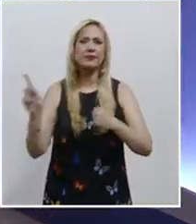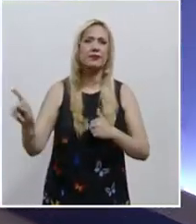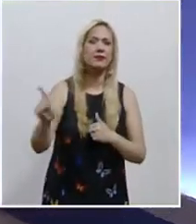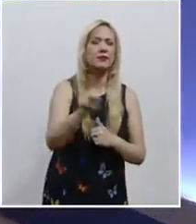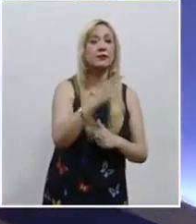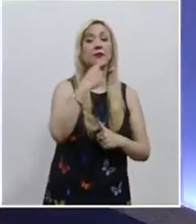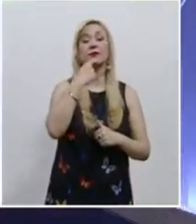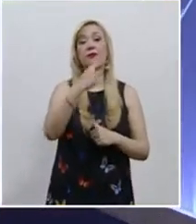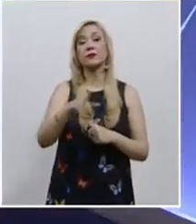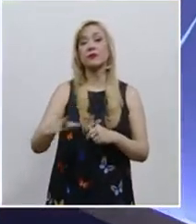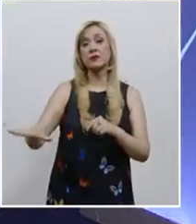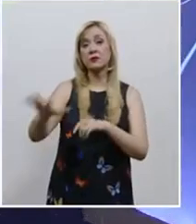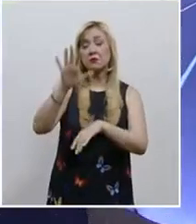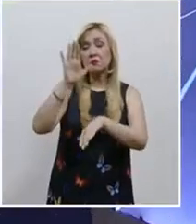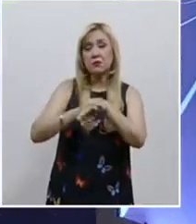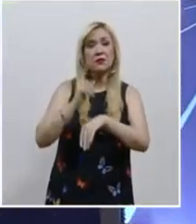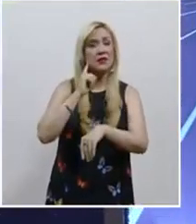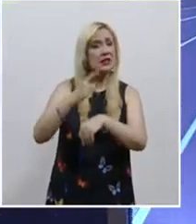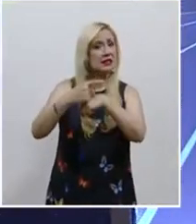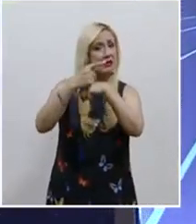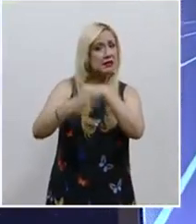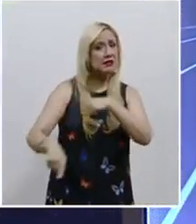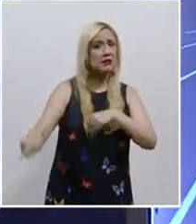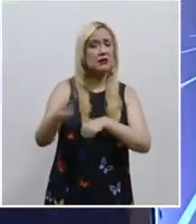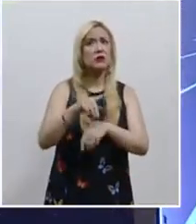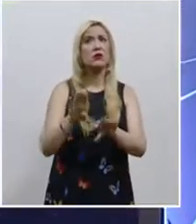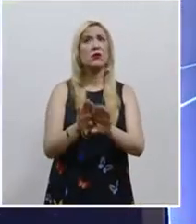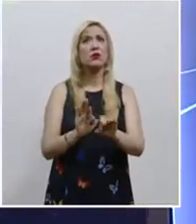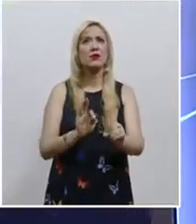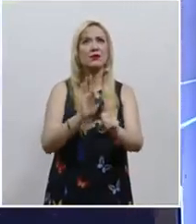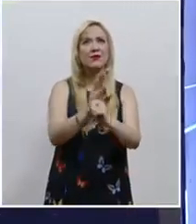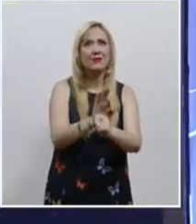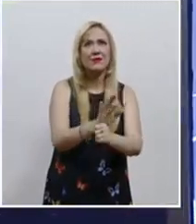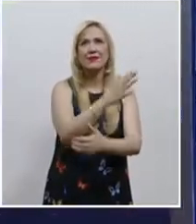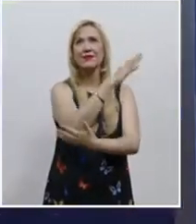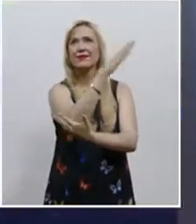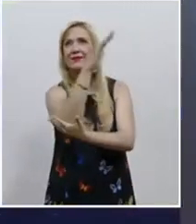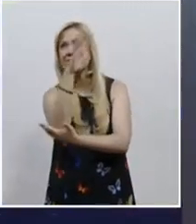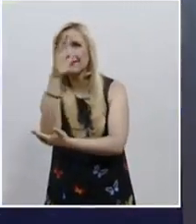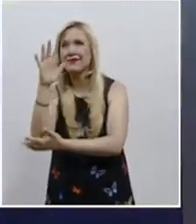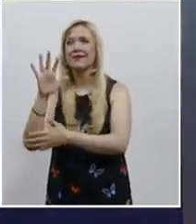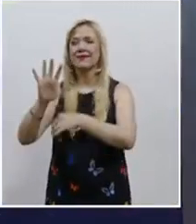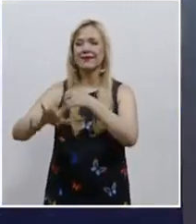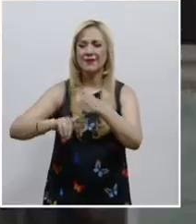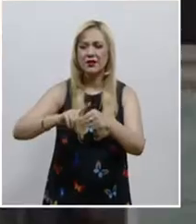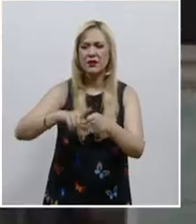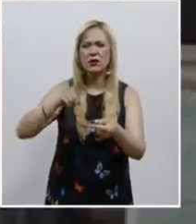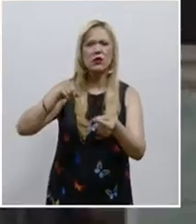civil, el sector más riesgoso para las personas defensoras del medio ambiente es el minero.